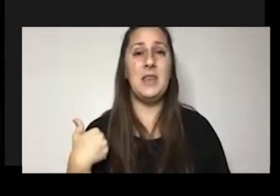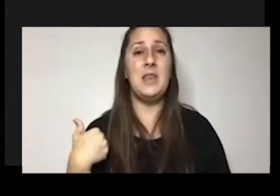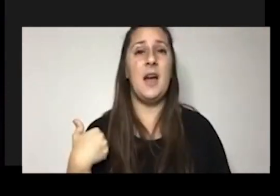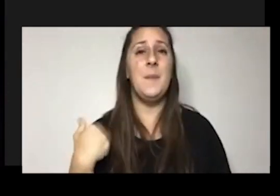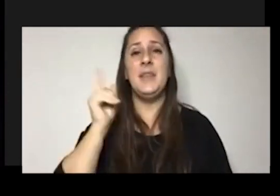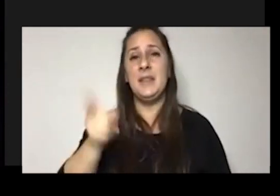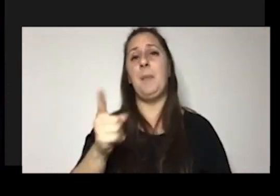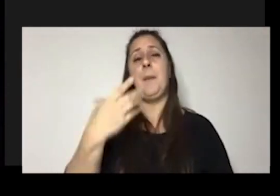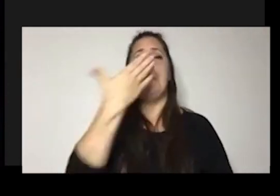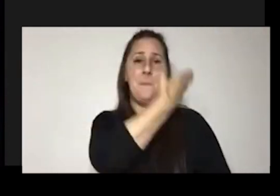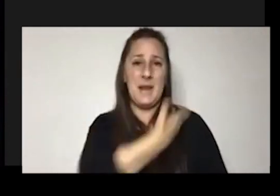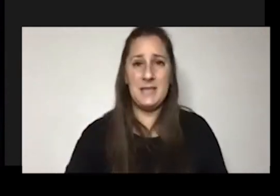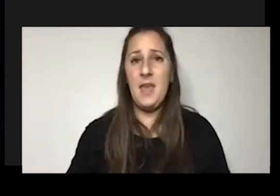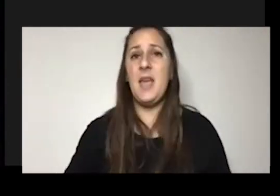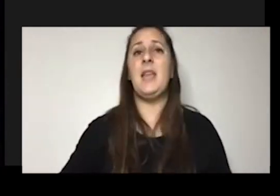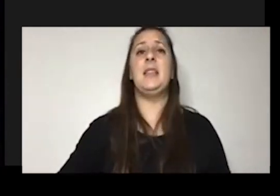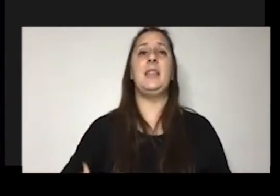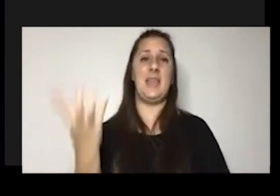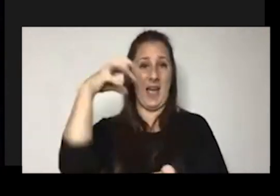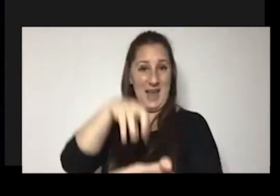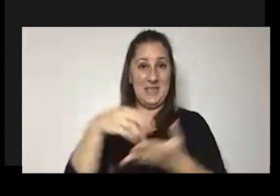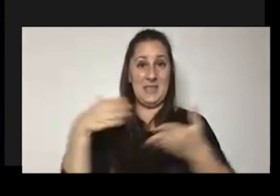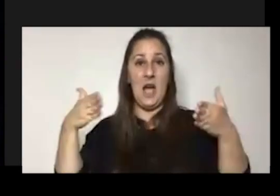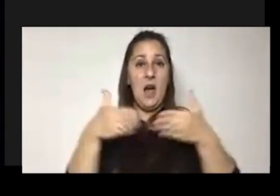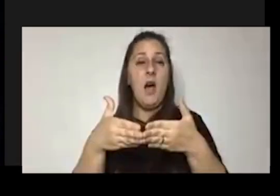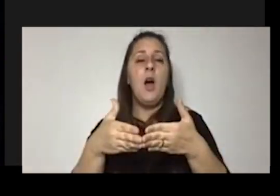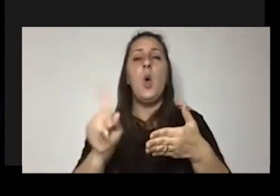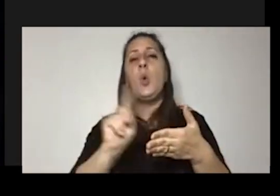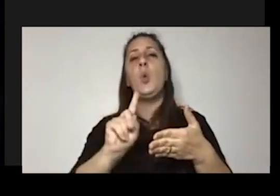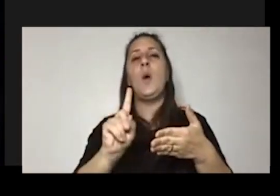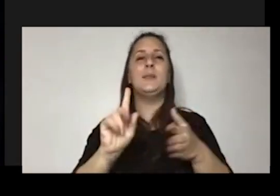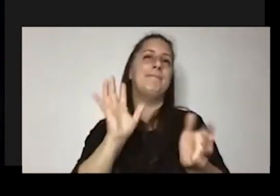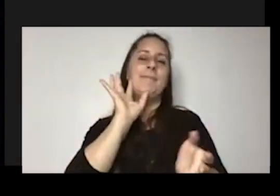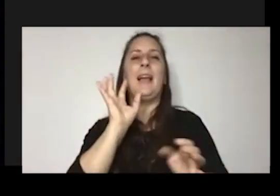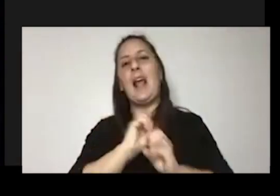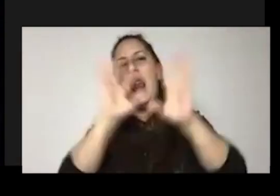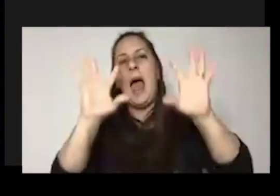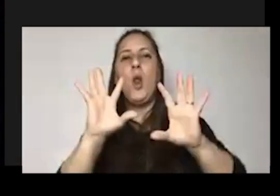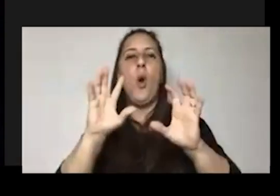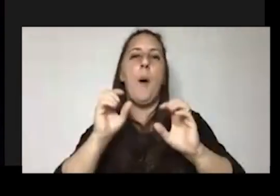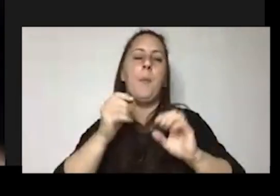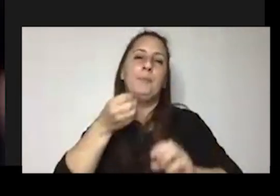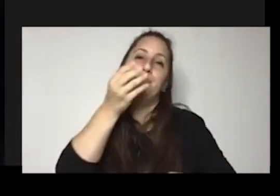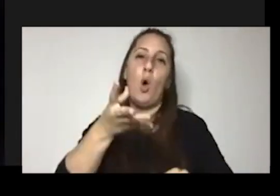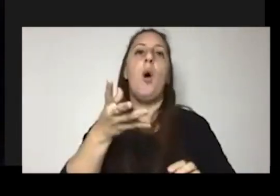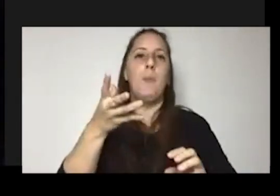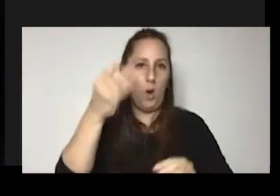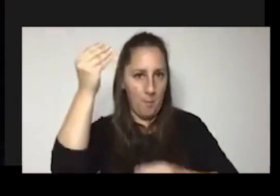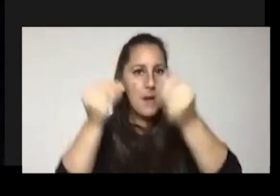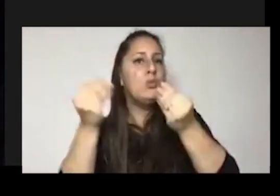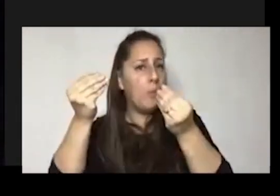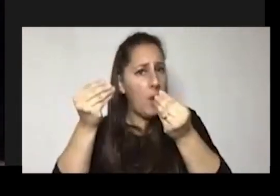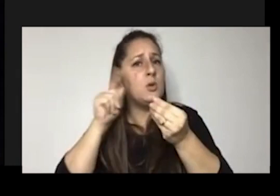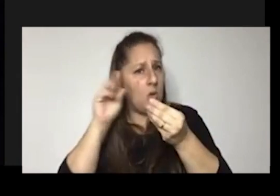desde la agencia se pueda decir no es meramente declarativo, sino que hay un acompañamiento de presupuesto, porque si no nos quedamos en